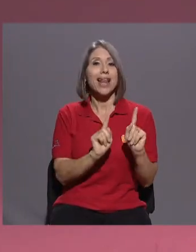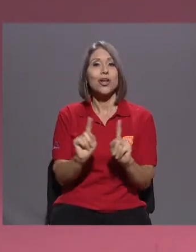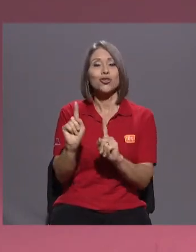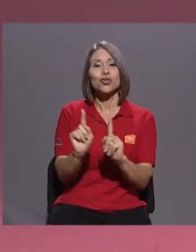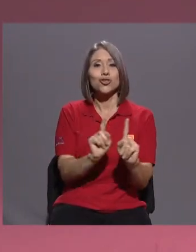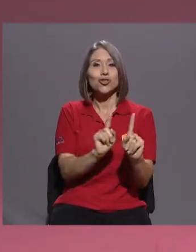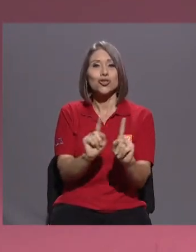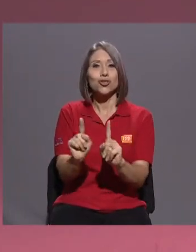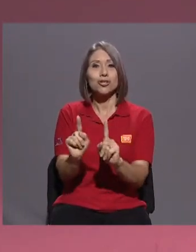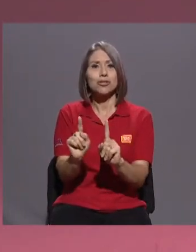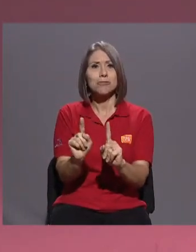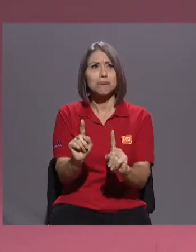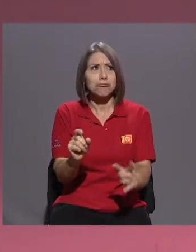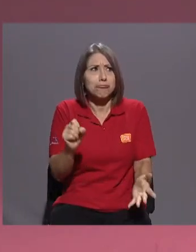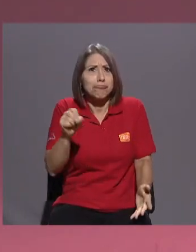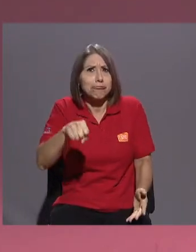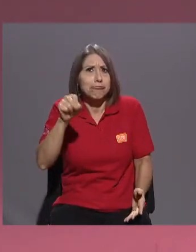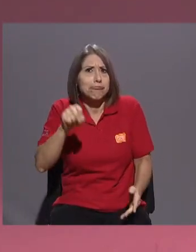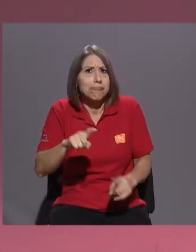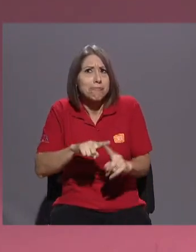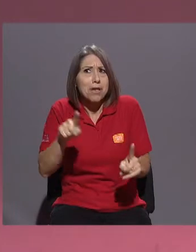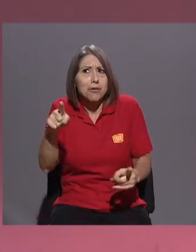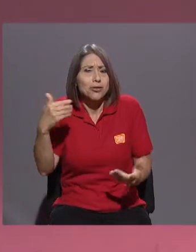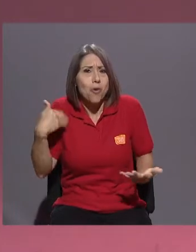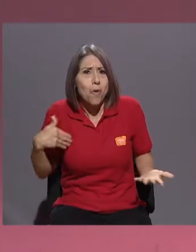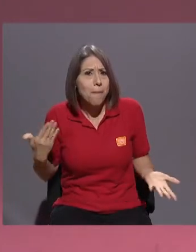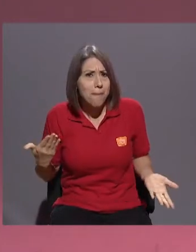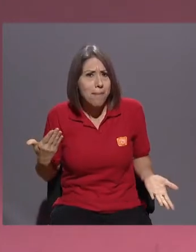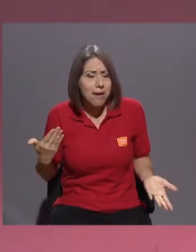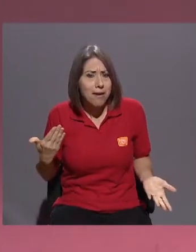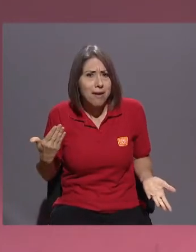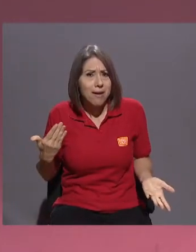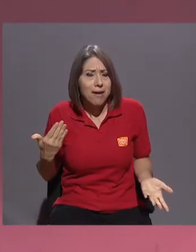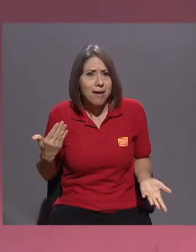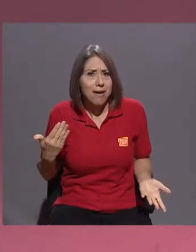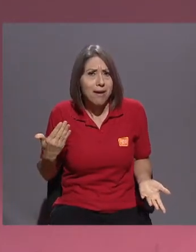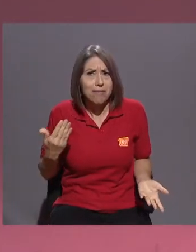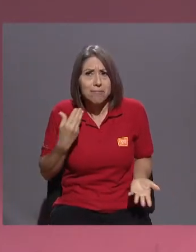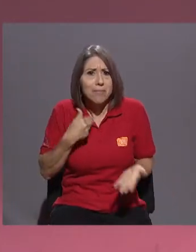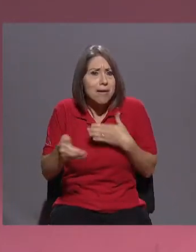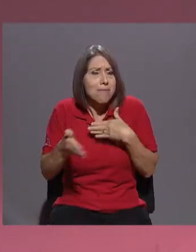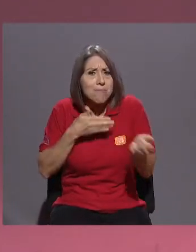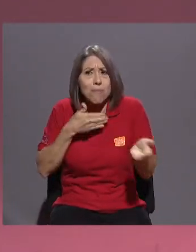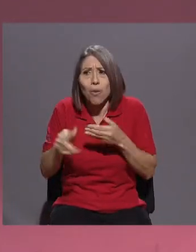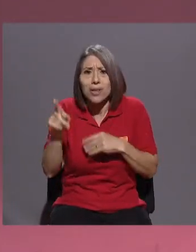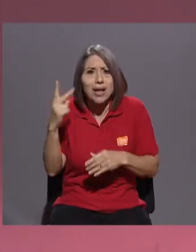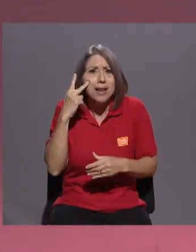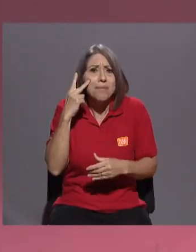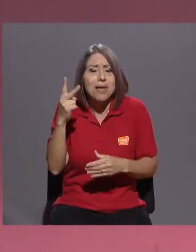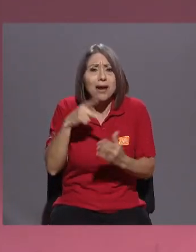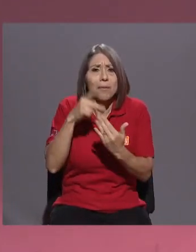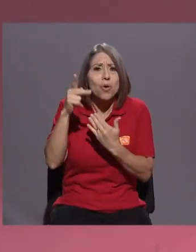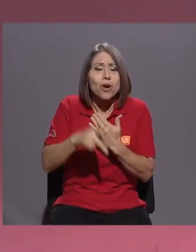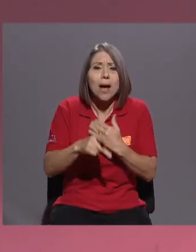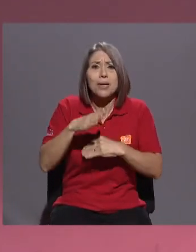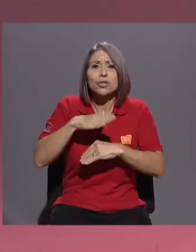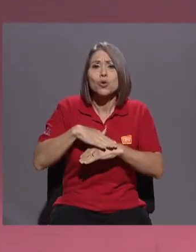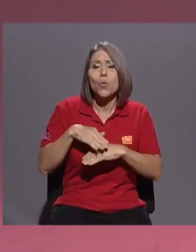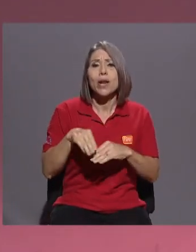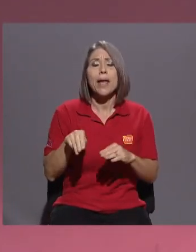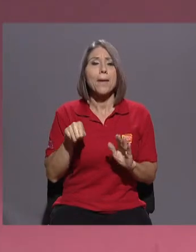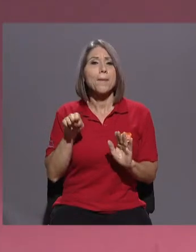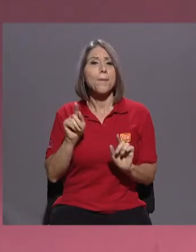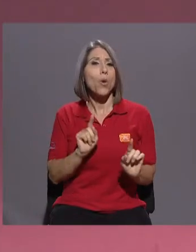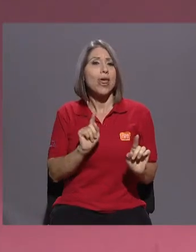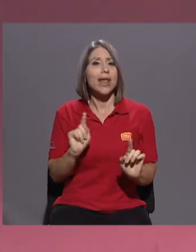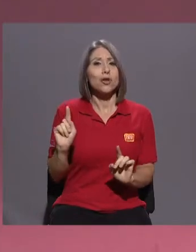modelos Y le digo Sí, pero es hombre Cuando eso yo no lo sabía Le digo Pero ¿Qué importa Que él viera Programas